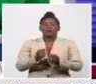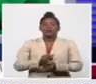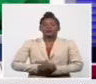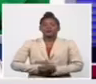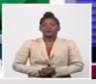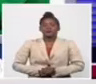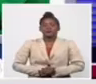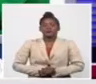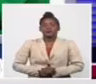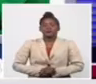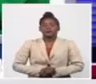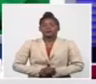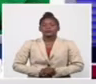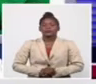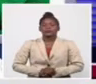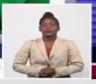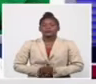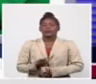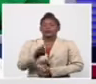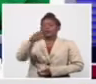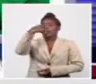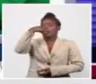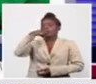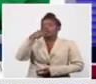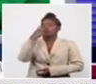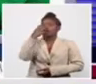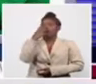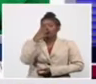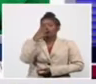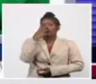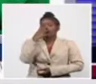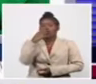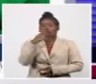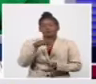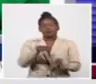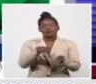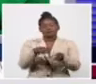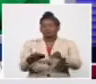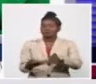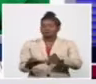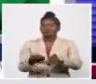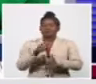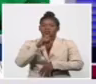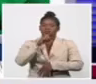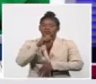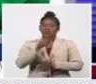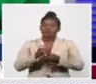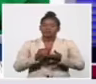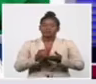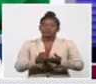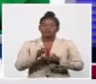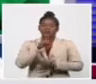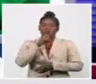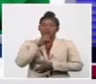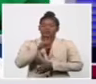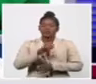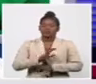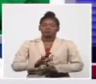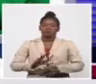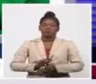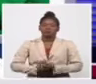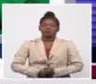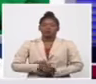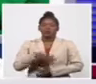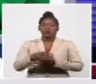fue necesario intubarlo y ventilarlo y lamentablemente fallece. Este paciente hace una parada